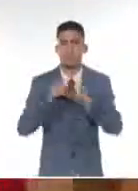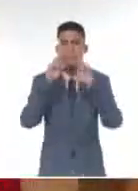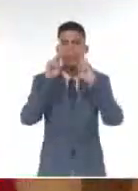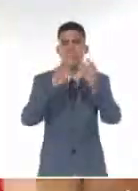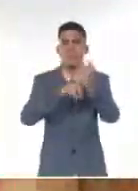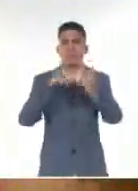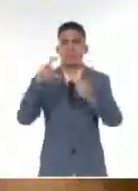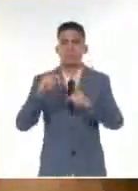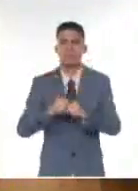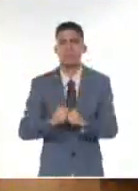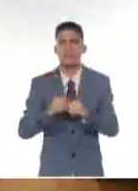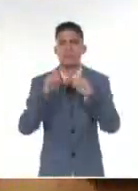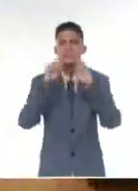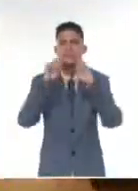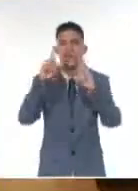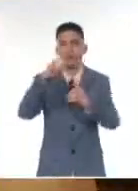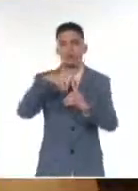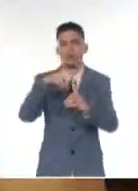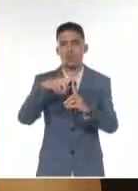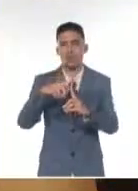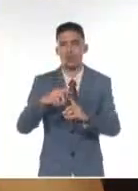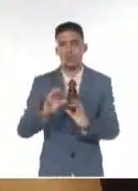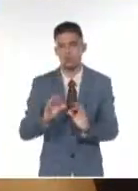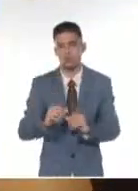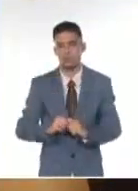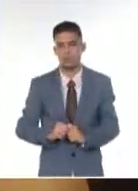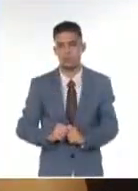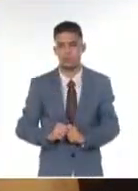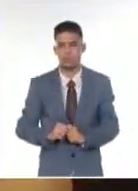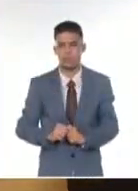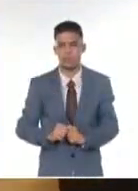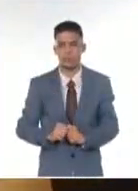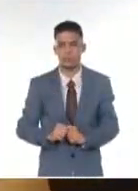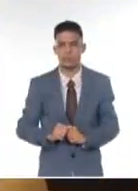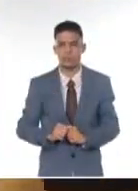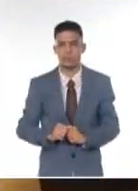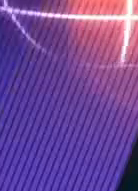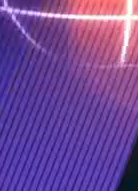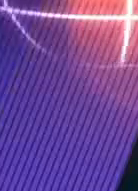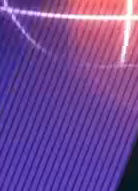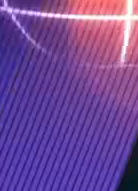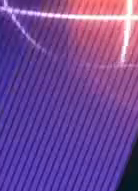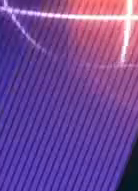asignadas desde las tunas Hernández González canal cubano de noticias